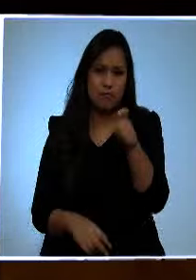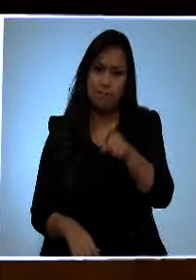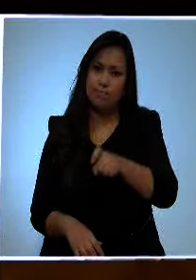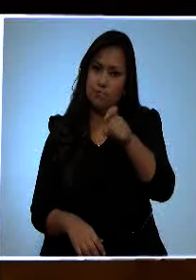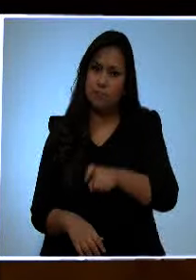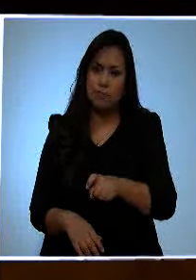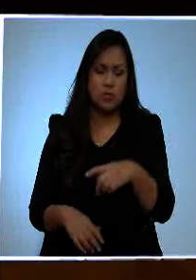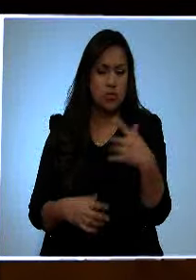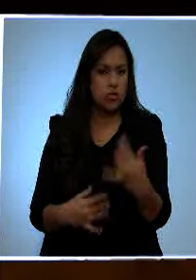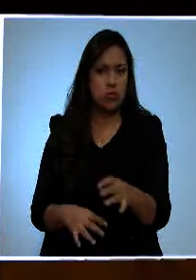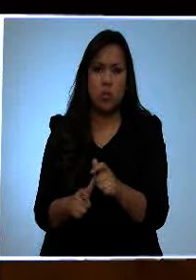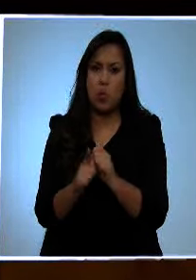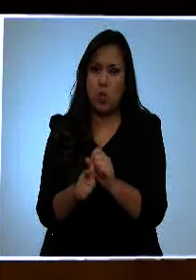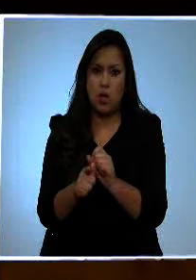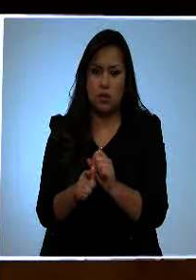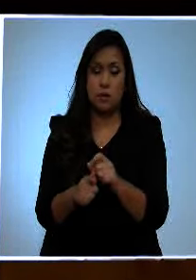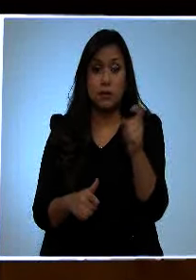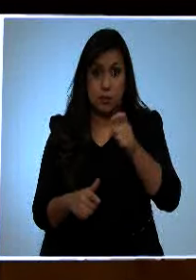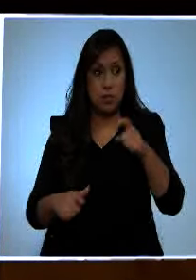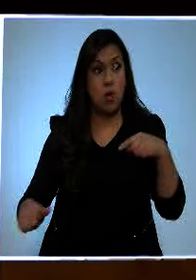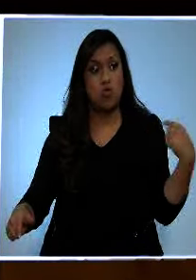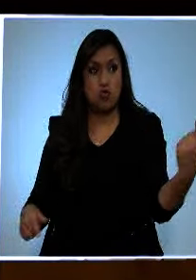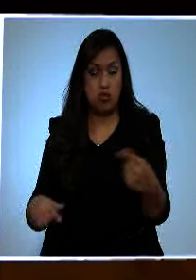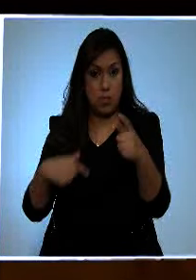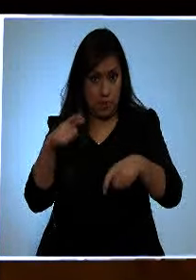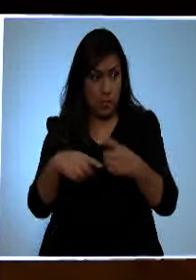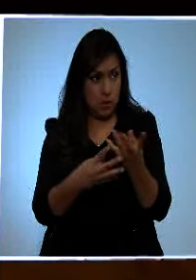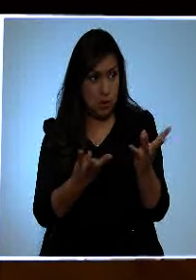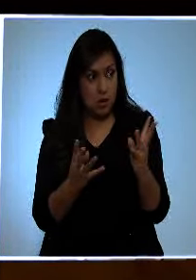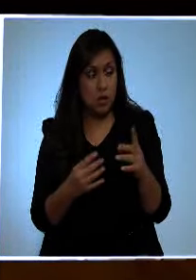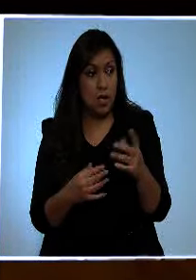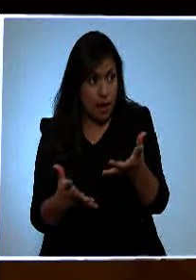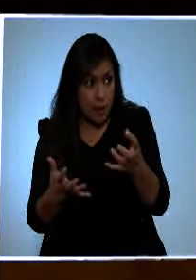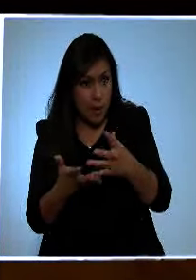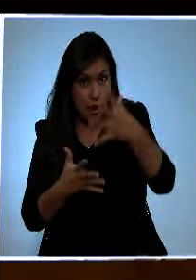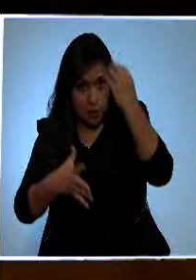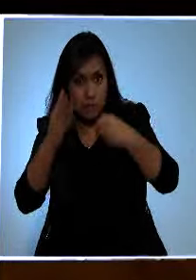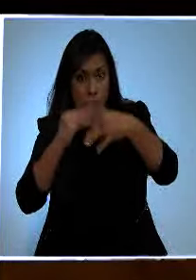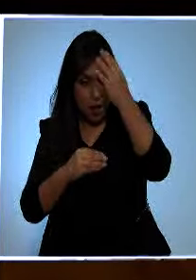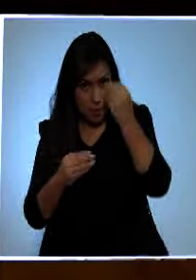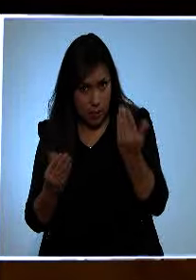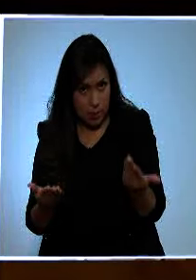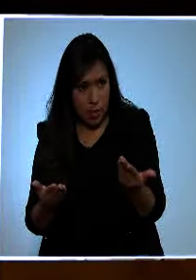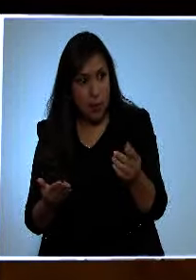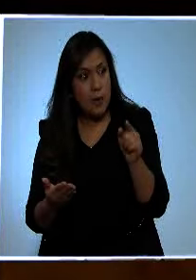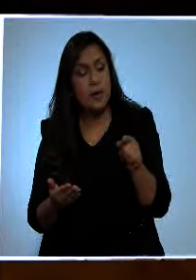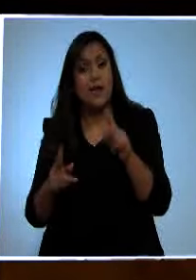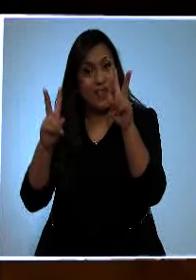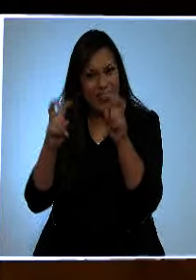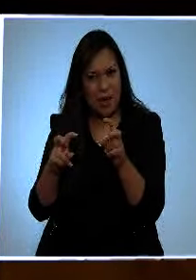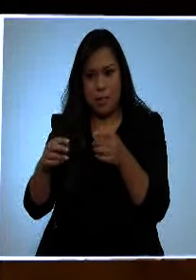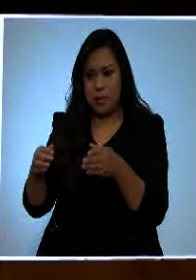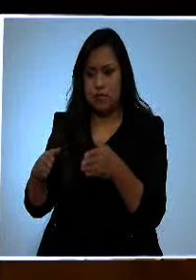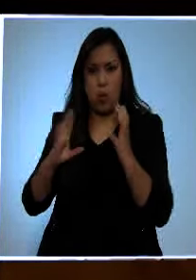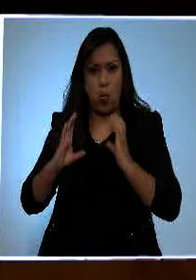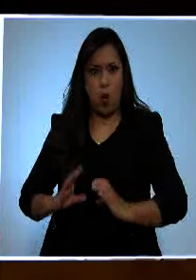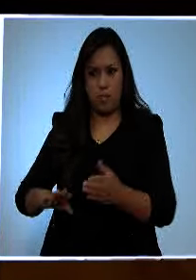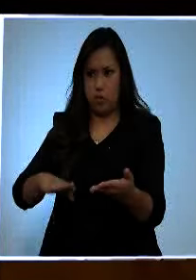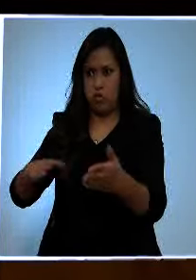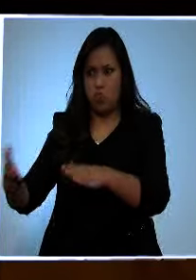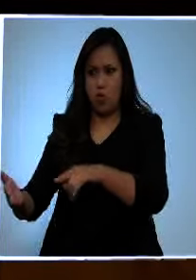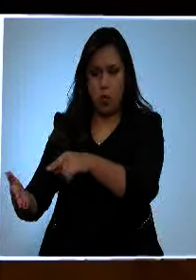necesit que todas las personas interesadas en las Ciencias forenses se perfeccionen se especialicen porque es la única